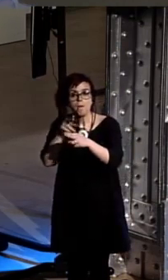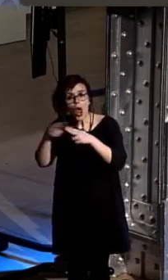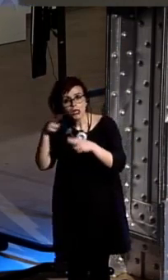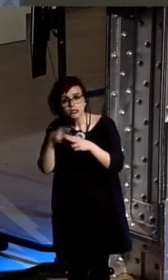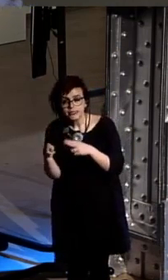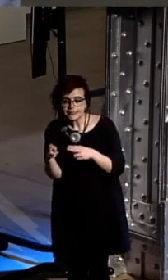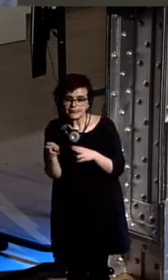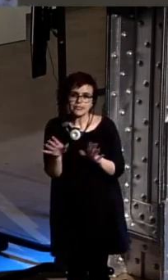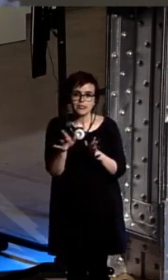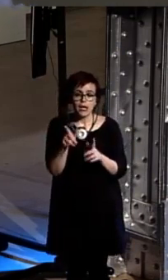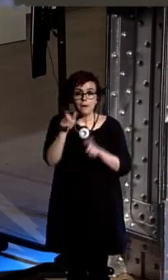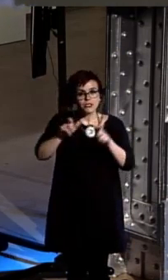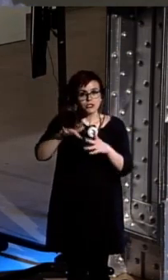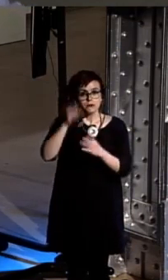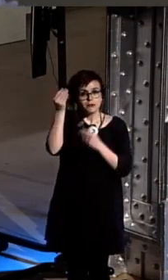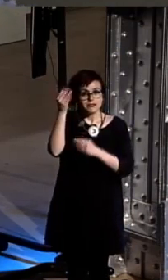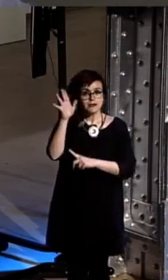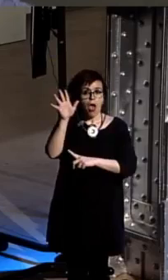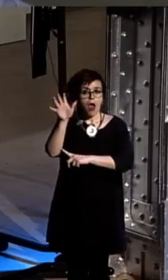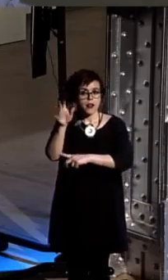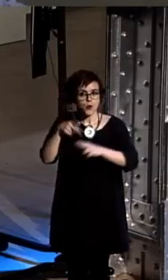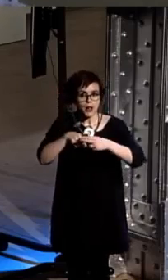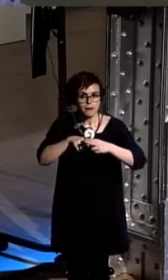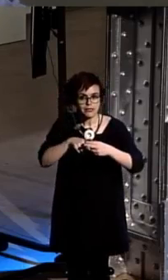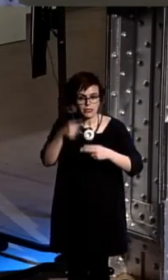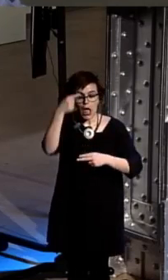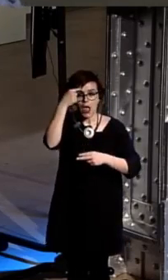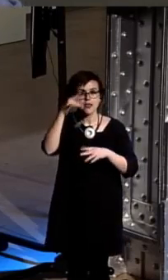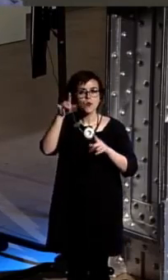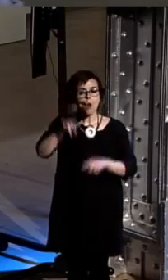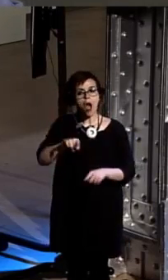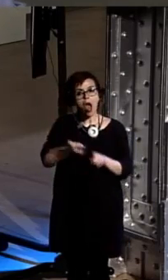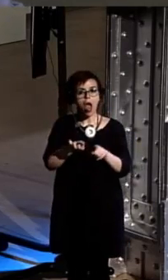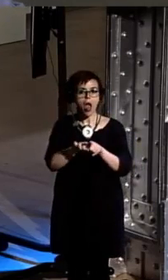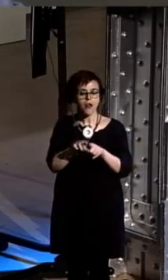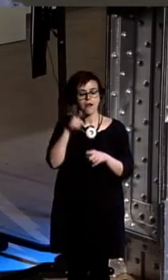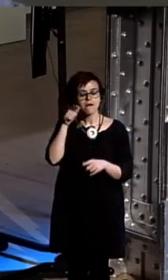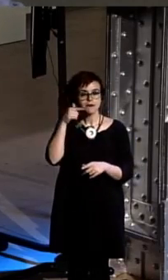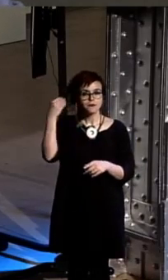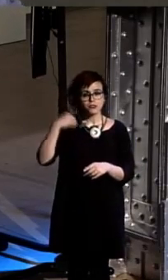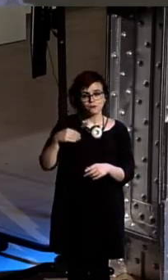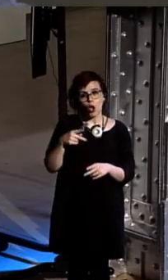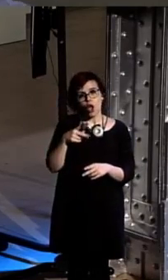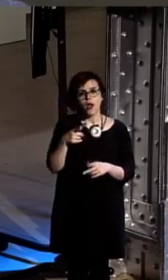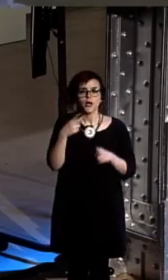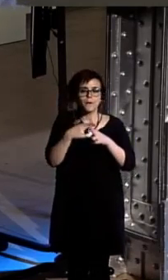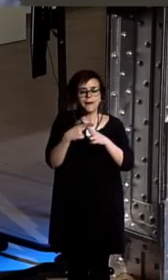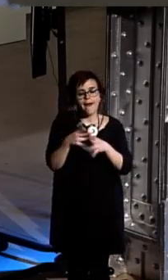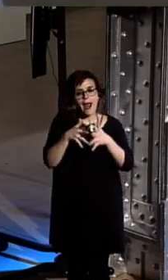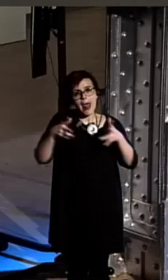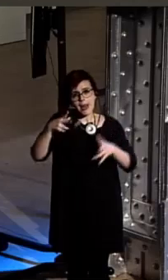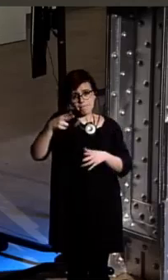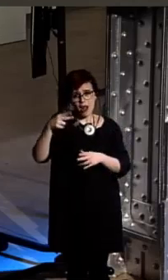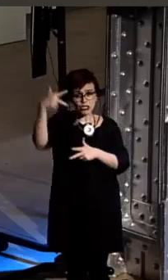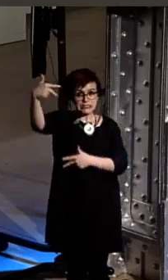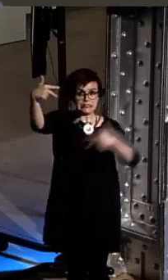se asocia con las neuroherramientas parece que nos viene a la mente el gran hermano, el control mental, y seguramente acabarán perdiendo las elecciones y